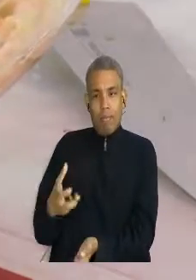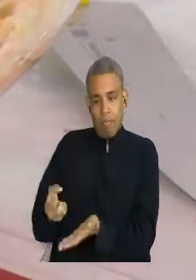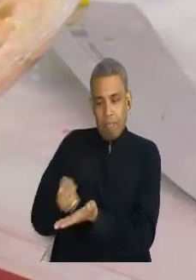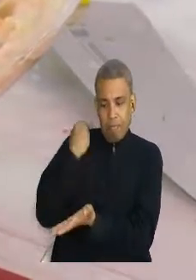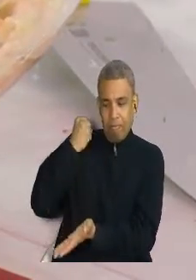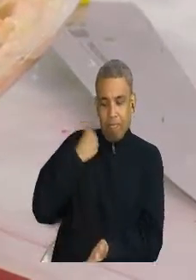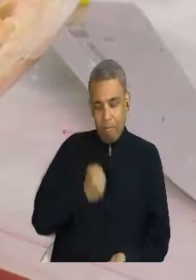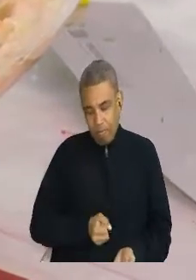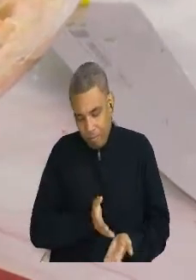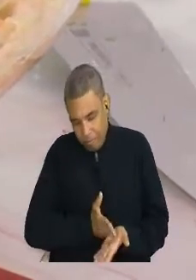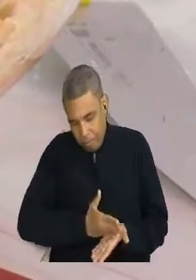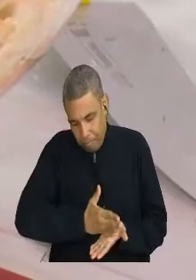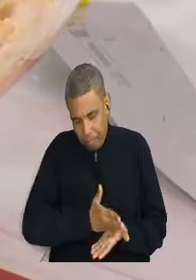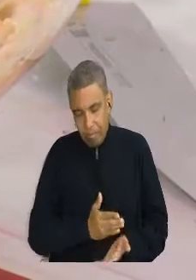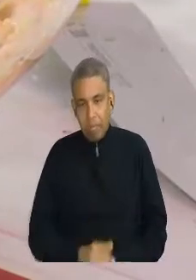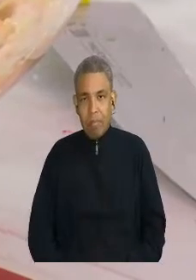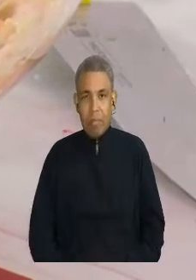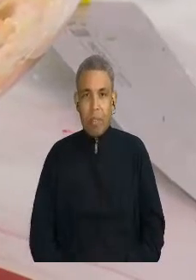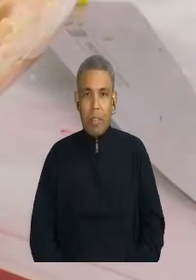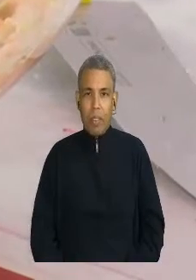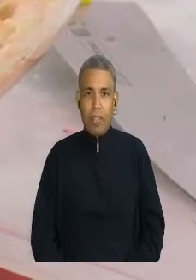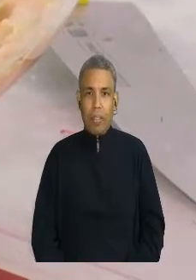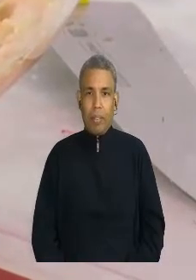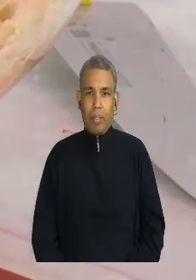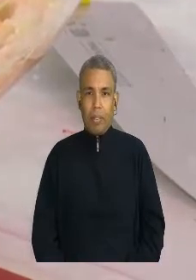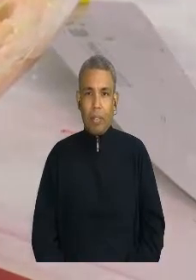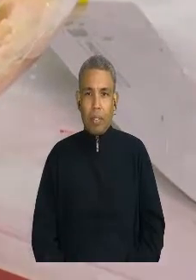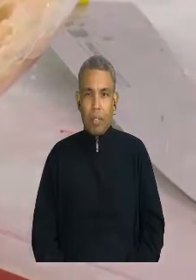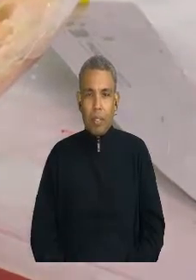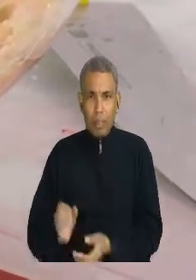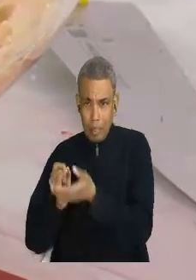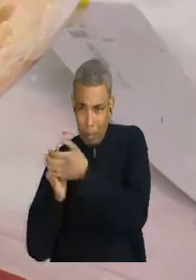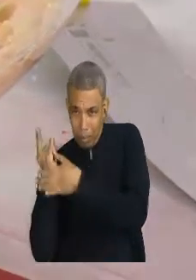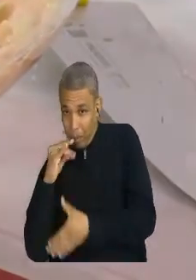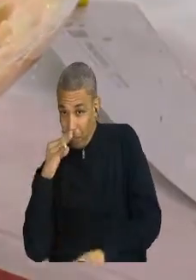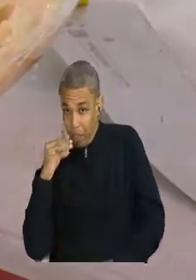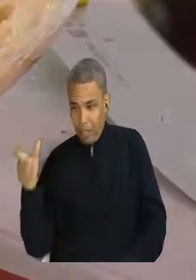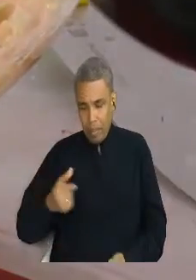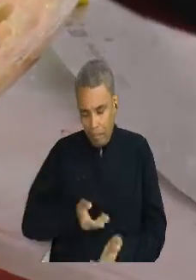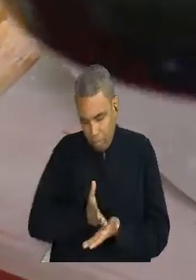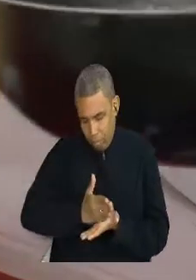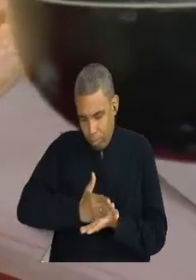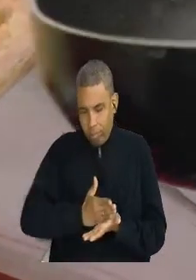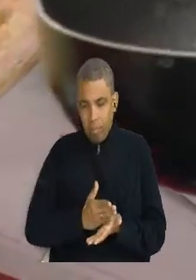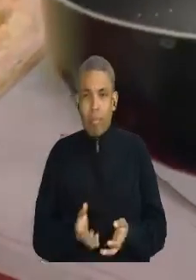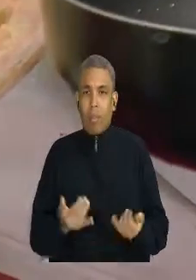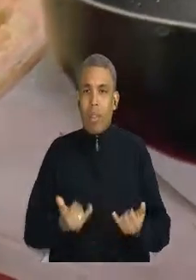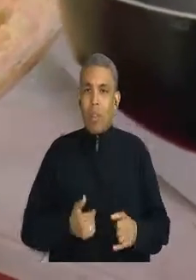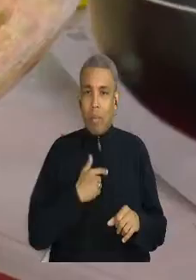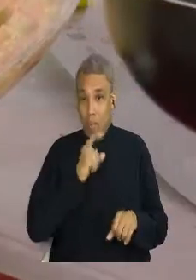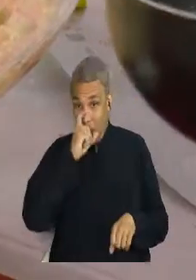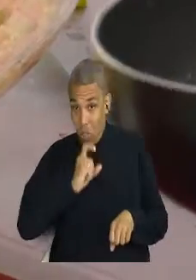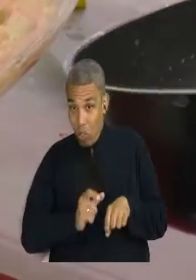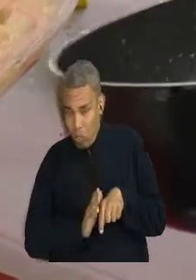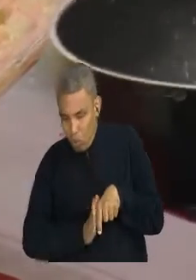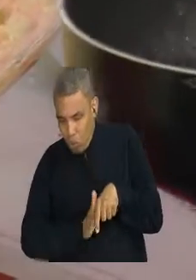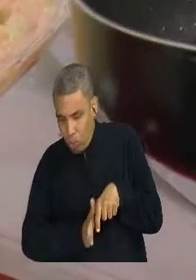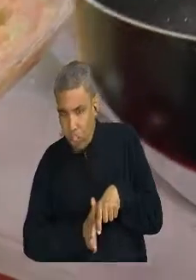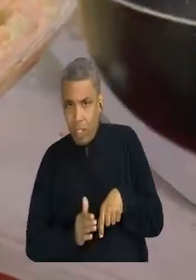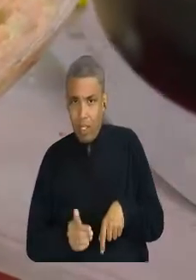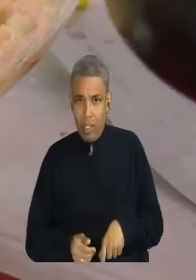de nuestra salsa rosada, ¿ok? Sí, señor. Pero ya vamos a empezar a darle un contraste. Nuestra tocineta tiene un sabor muy fuerte, entonces eso le va a hacer